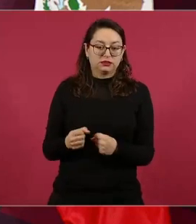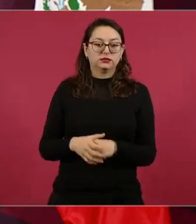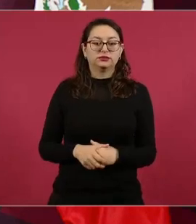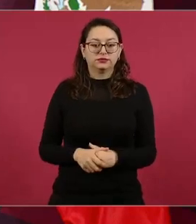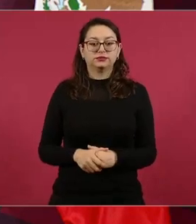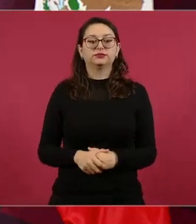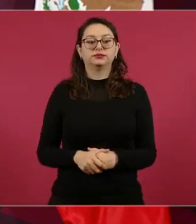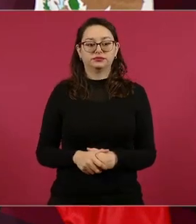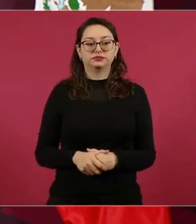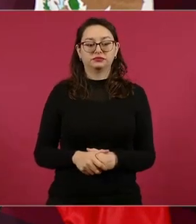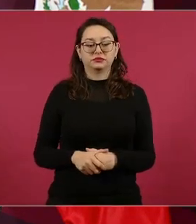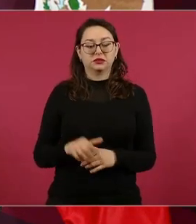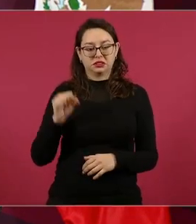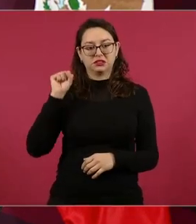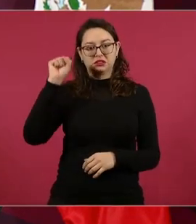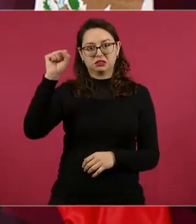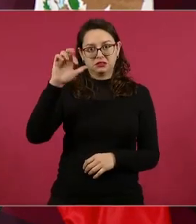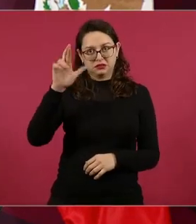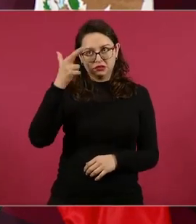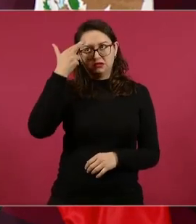era un sindicato revolucionario,